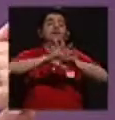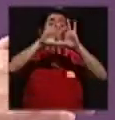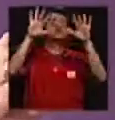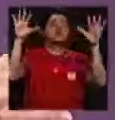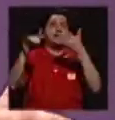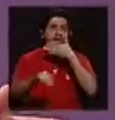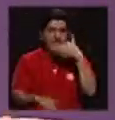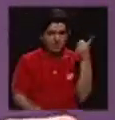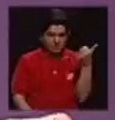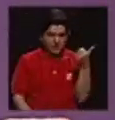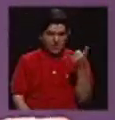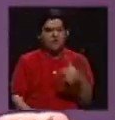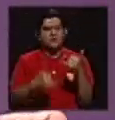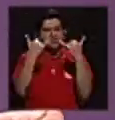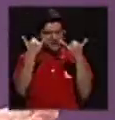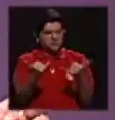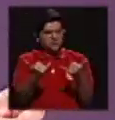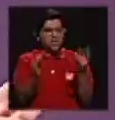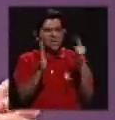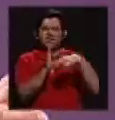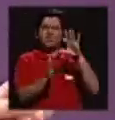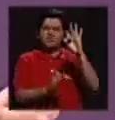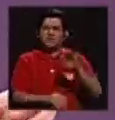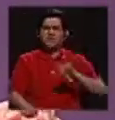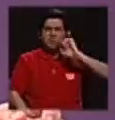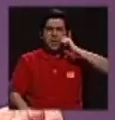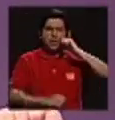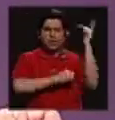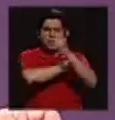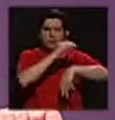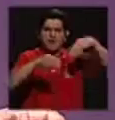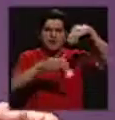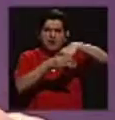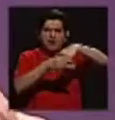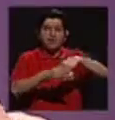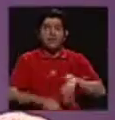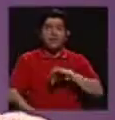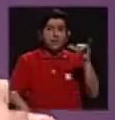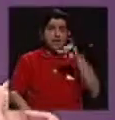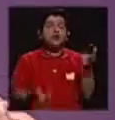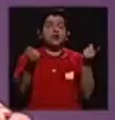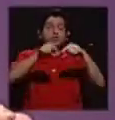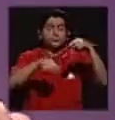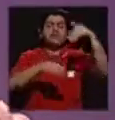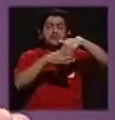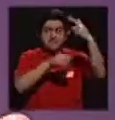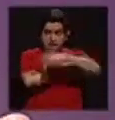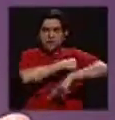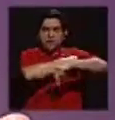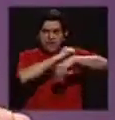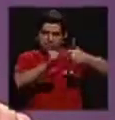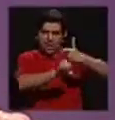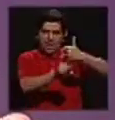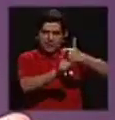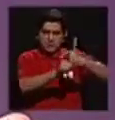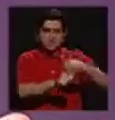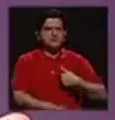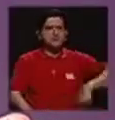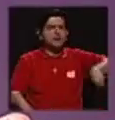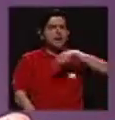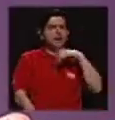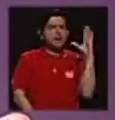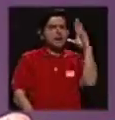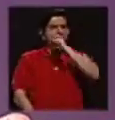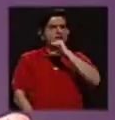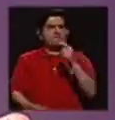todavía mejor, aunque ya desde hace, creo que desde el 2009 el Código Penal lo incorporó, que la trata también ocurre en territorio nacional. Eso permite darnos cuenta de